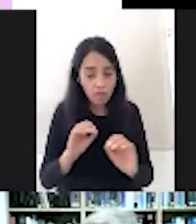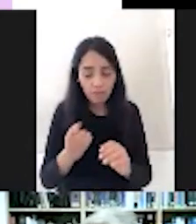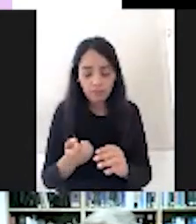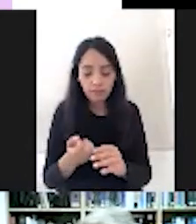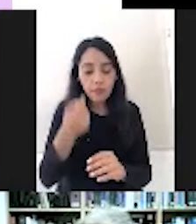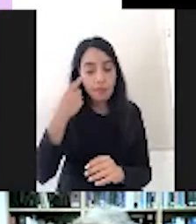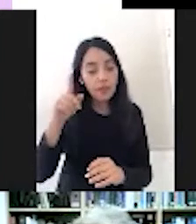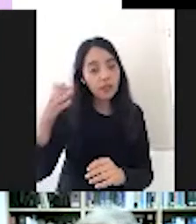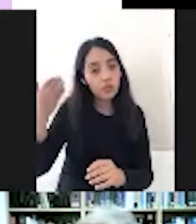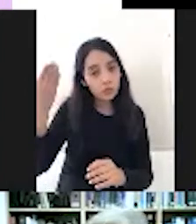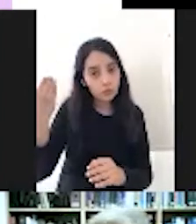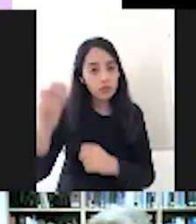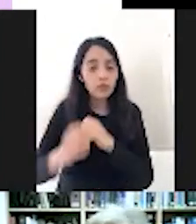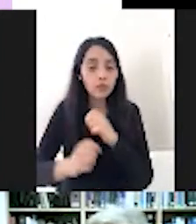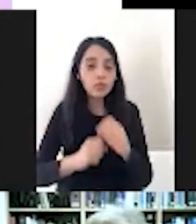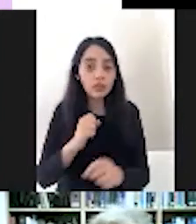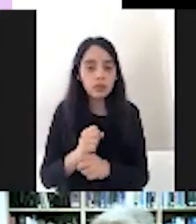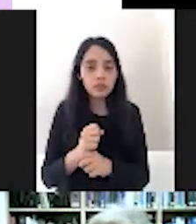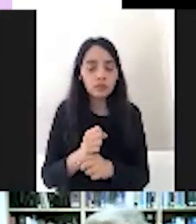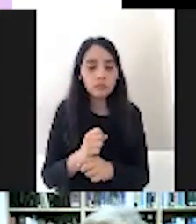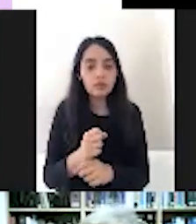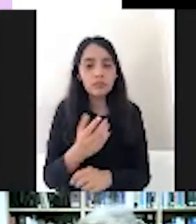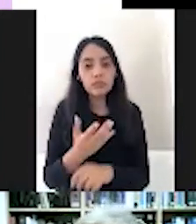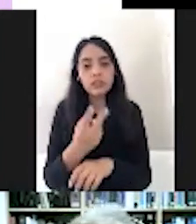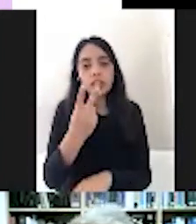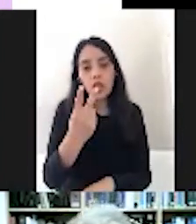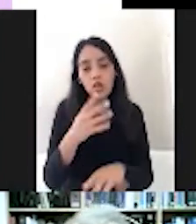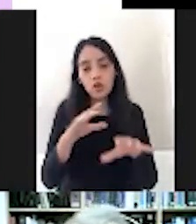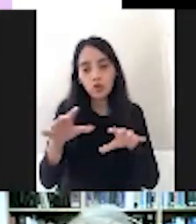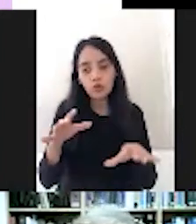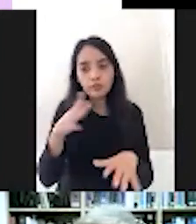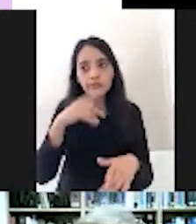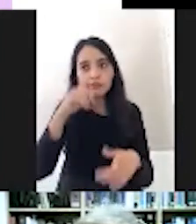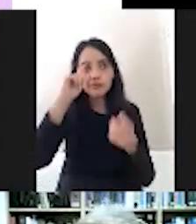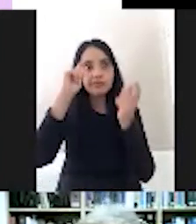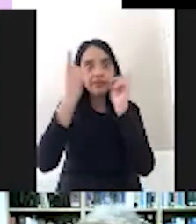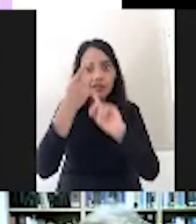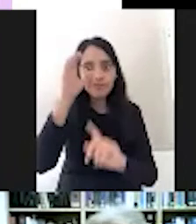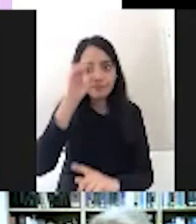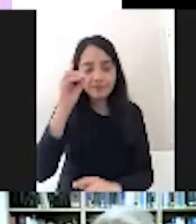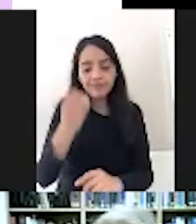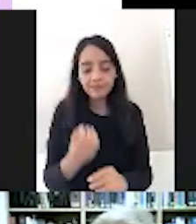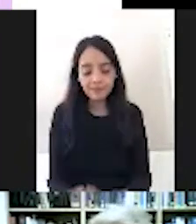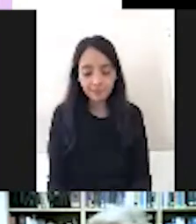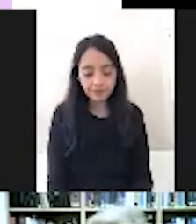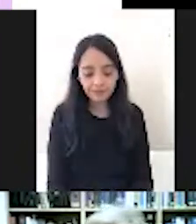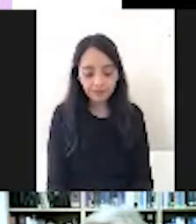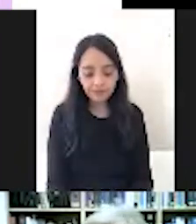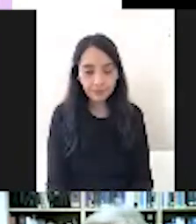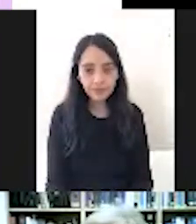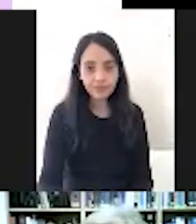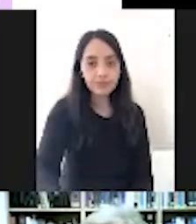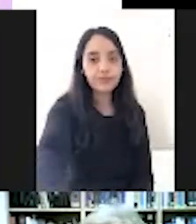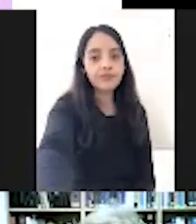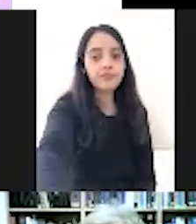años hay dos cosas que nos ha hecho cambiar de opinión o de mirada. Una es el hecho de que